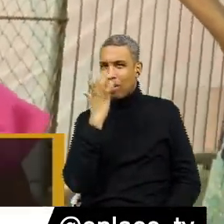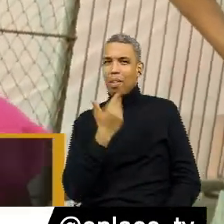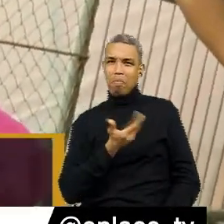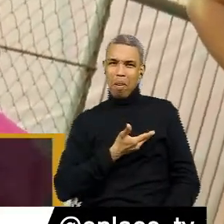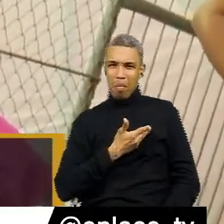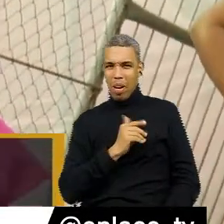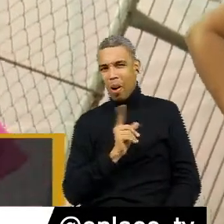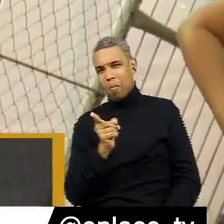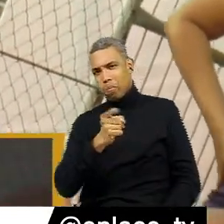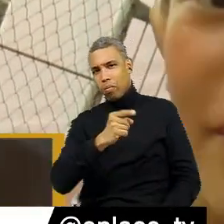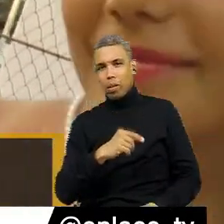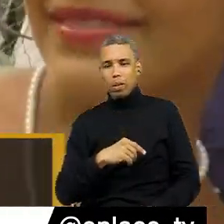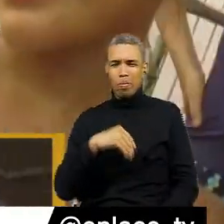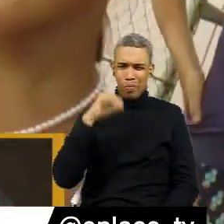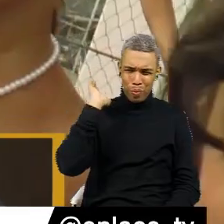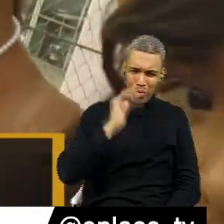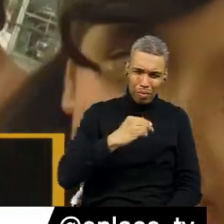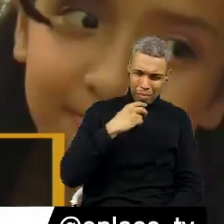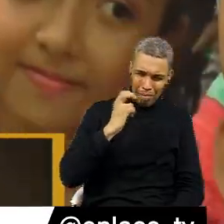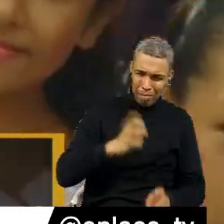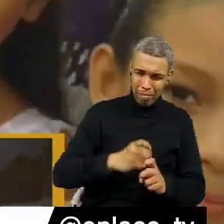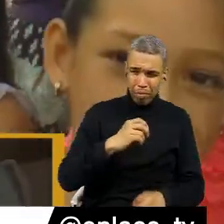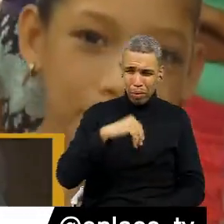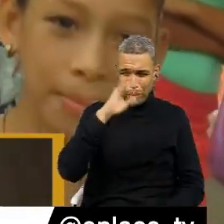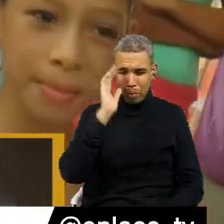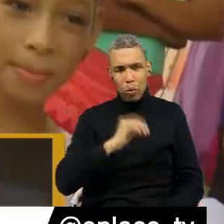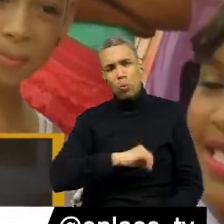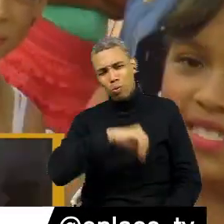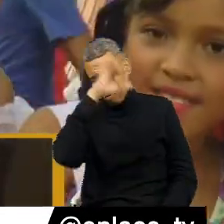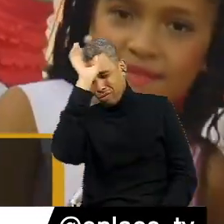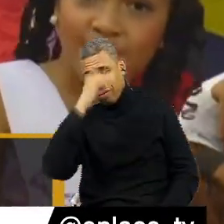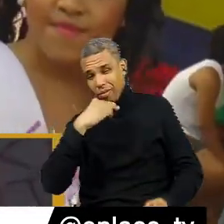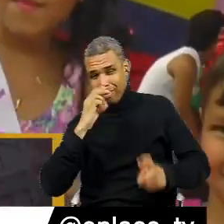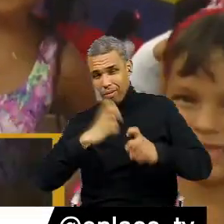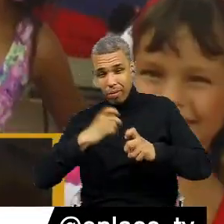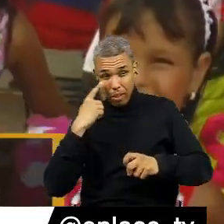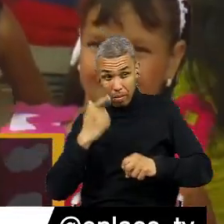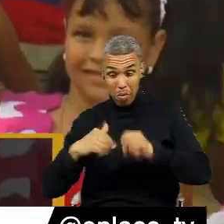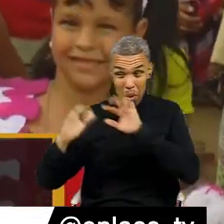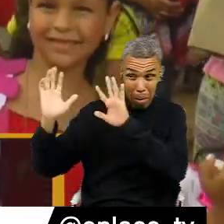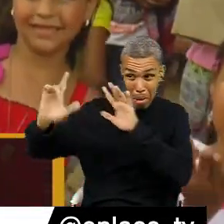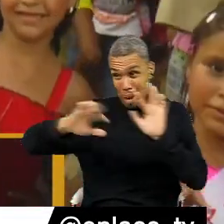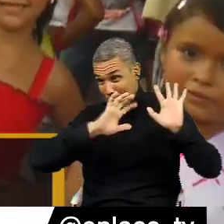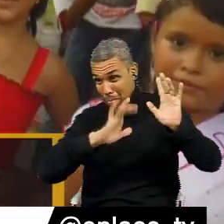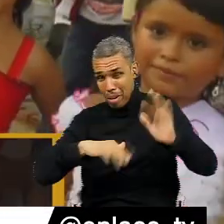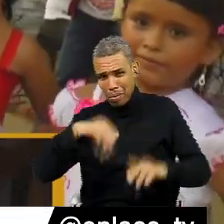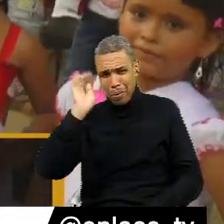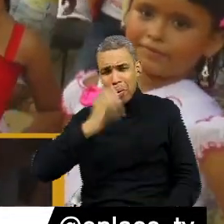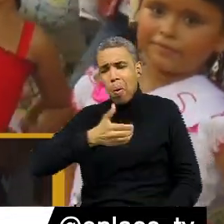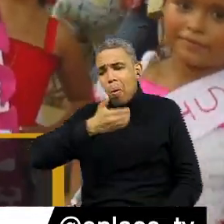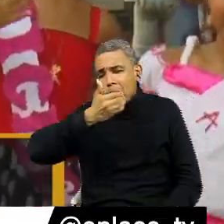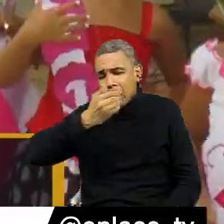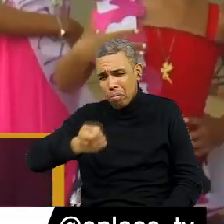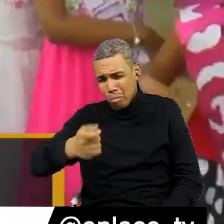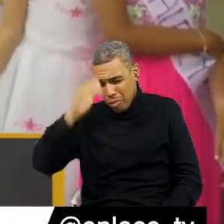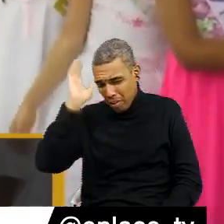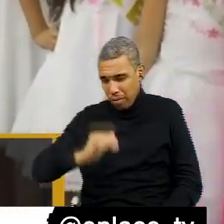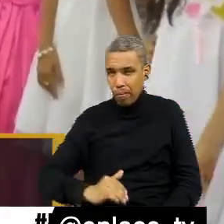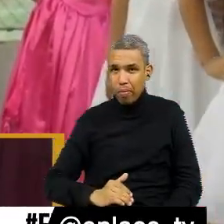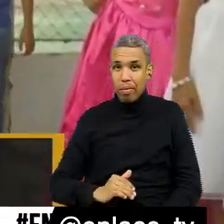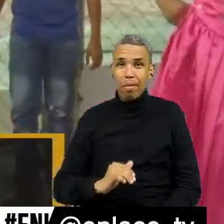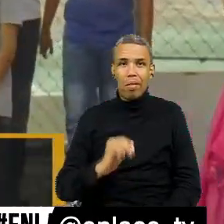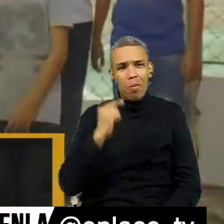no va a salir, eso no va a asistir gente, pero yo siempre les decía, con Dios hay que estar y de la mano de Dios agarrados, ahí